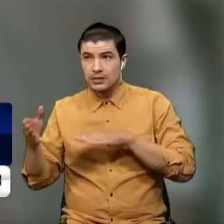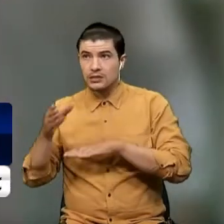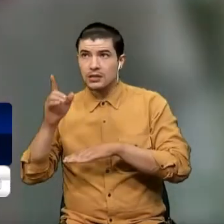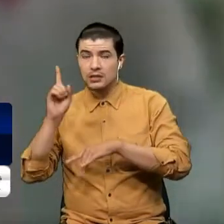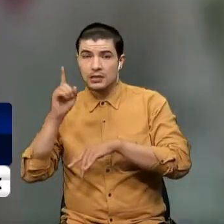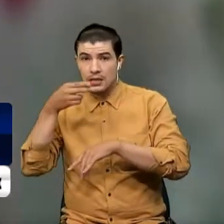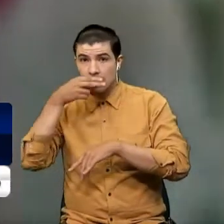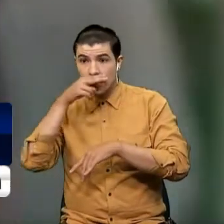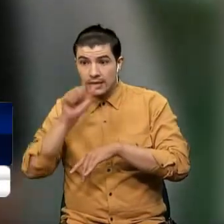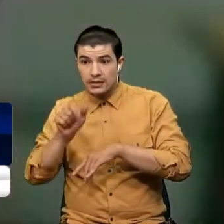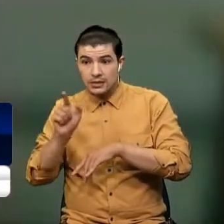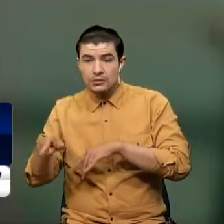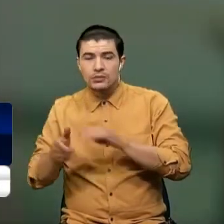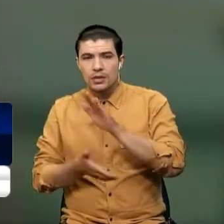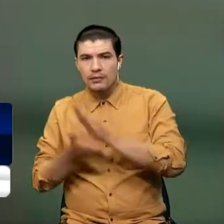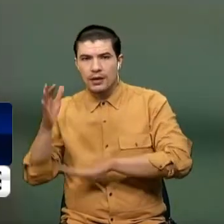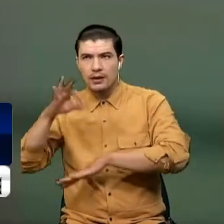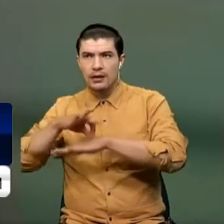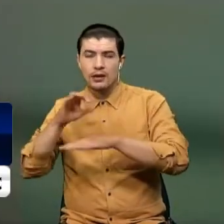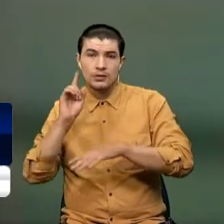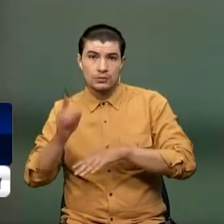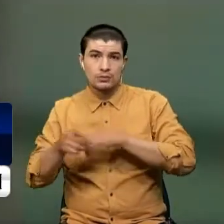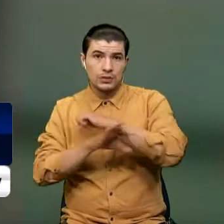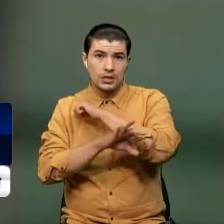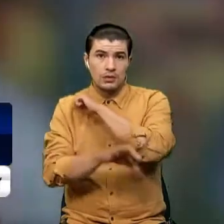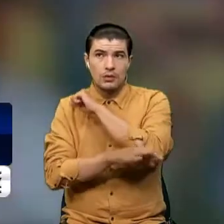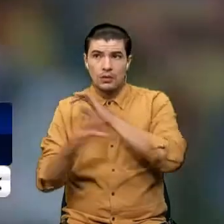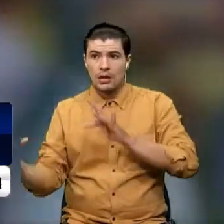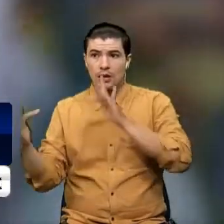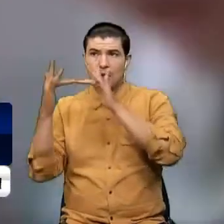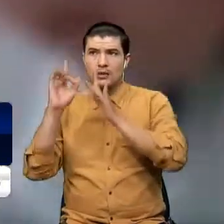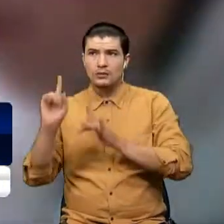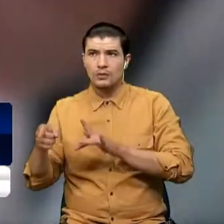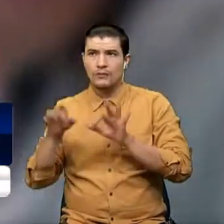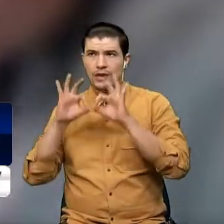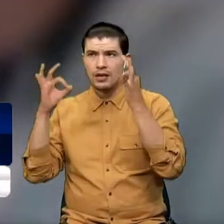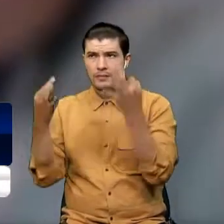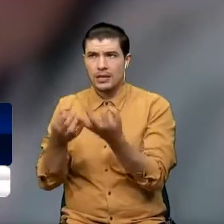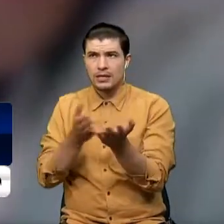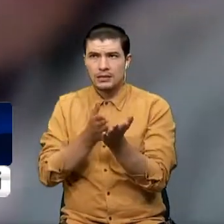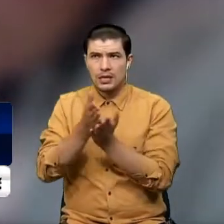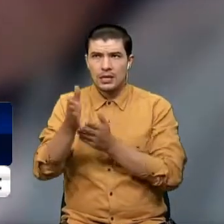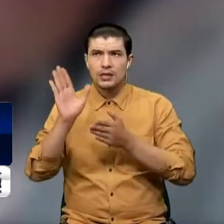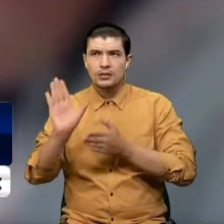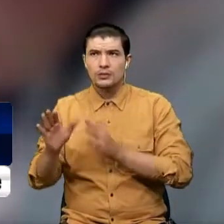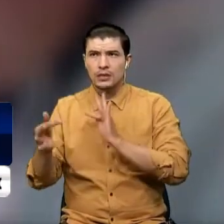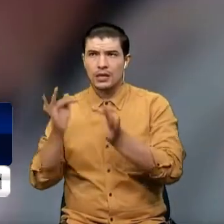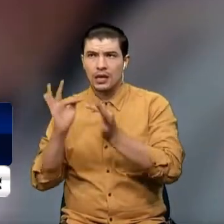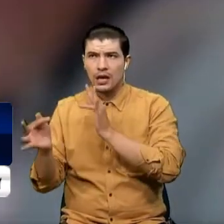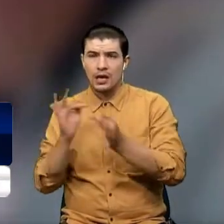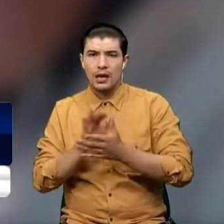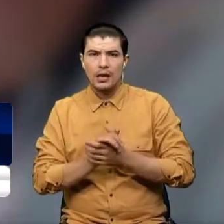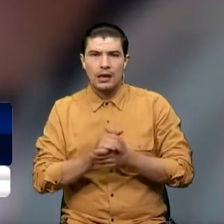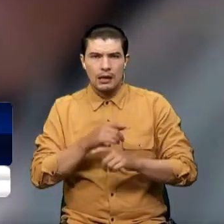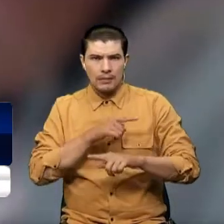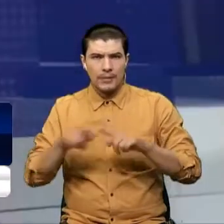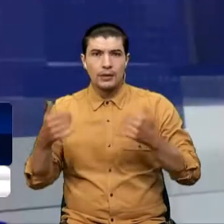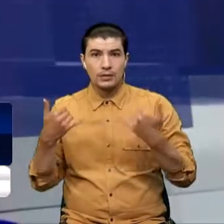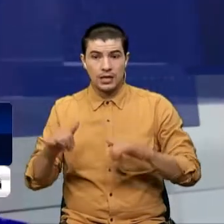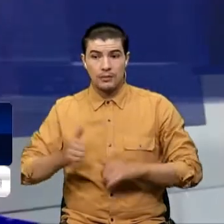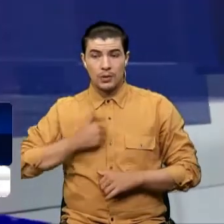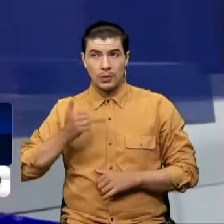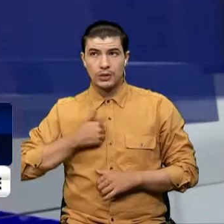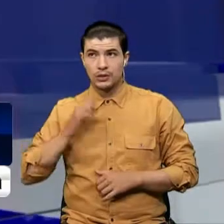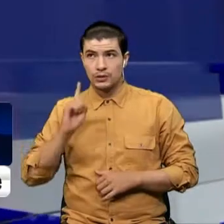fundación por lo que el psicólogo aparentemente habría contactado con la familia para seguir con el supuesto tratamiento eso fue aprovechado por el